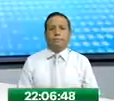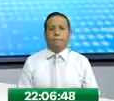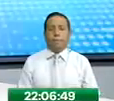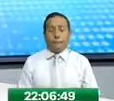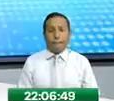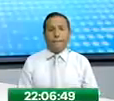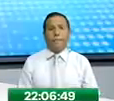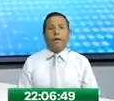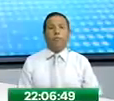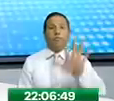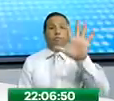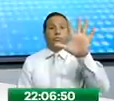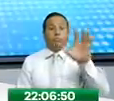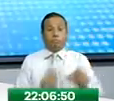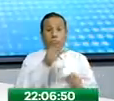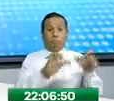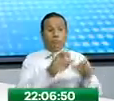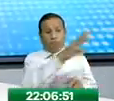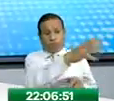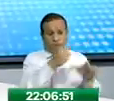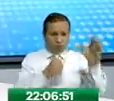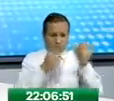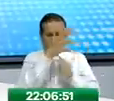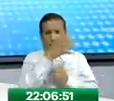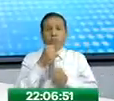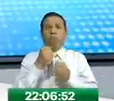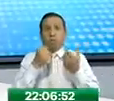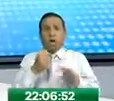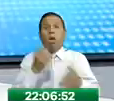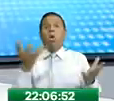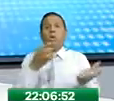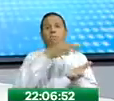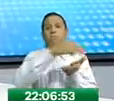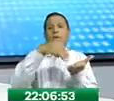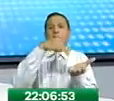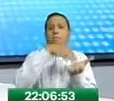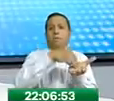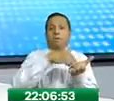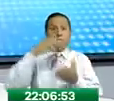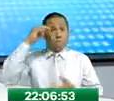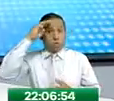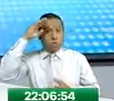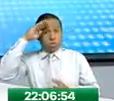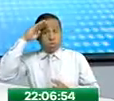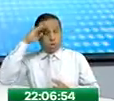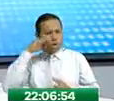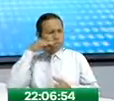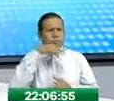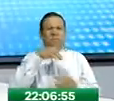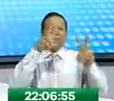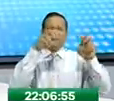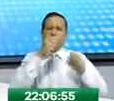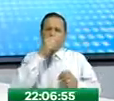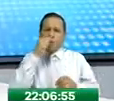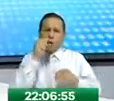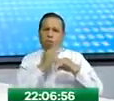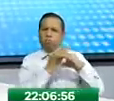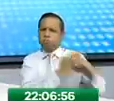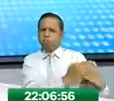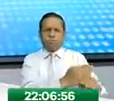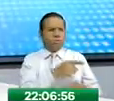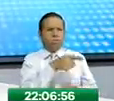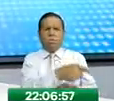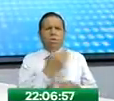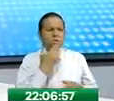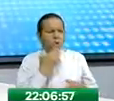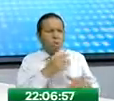Cinco sujetos detenidos en Manabí fue el resultado de un operativo realizado por agentes de la Policía Antinarcóticos. Esta organización contaba con caletas